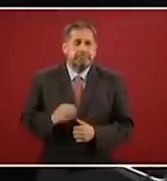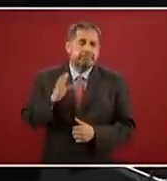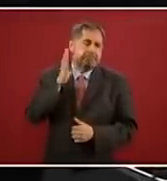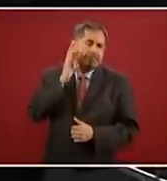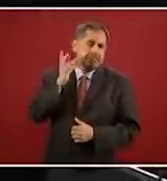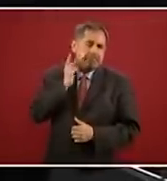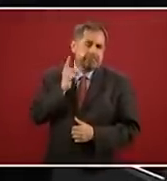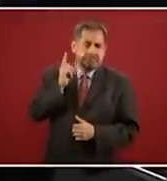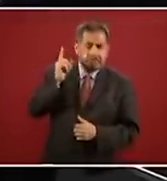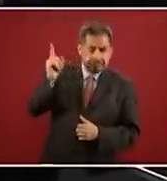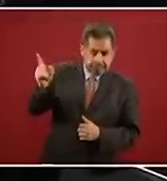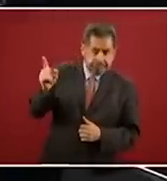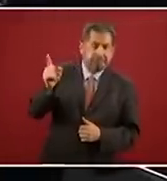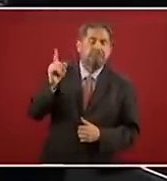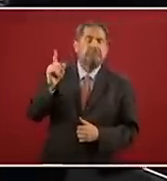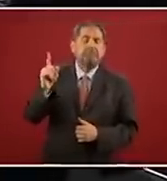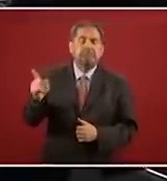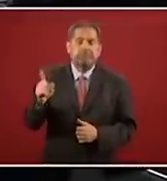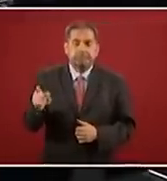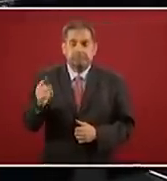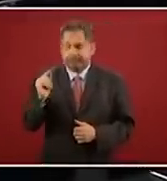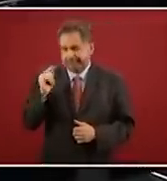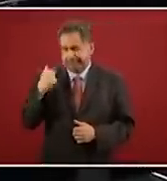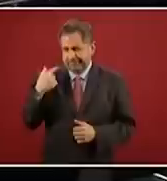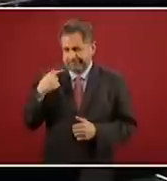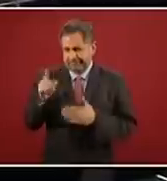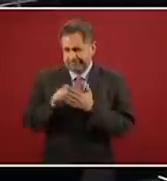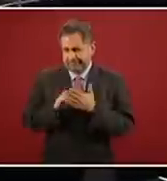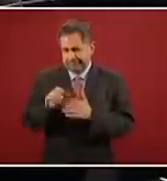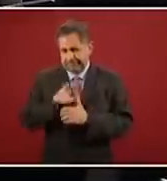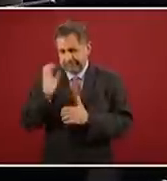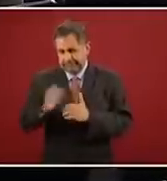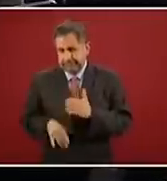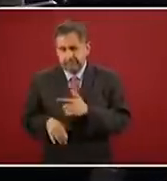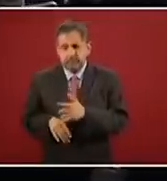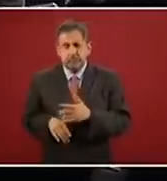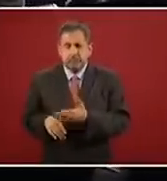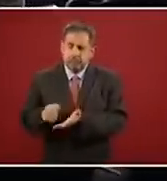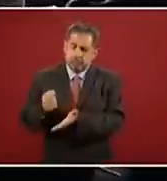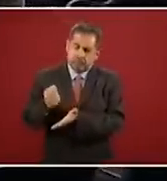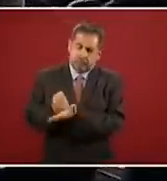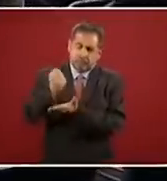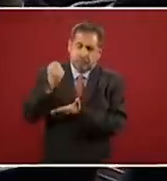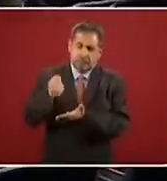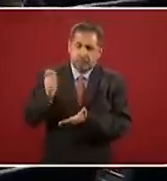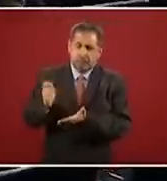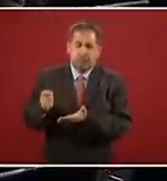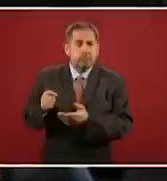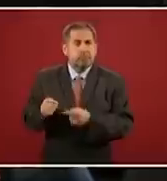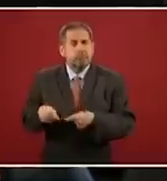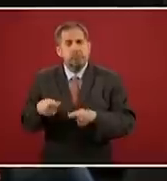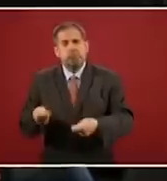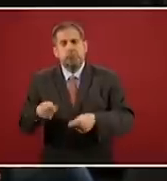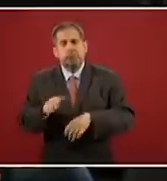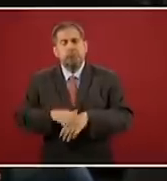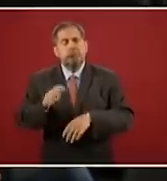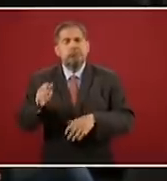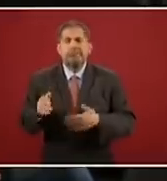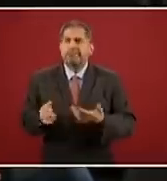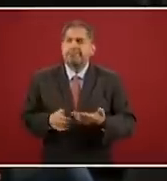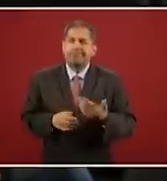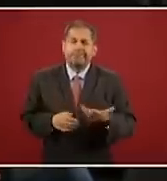por ejemplo, en este mes que ya termina y este año, se ha aprobado ya darle más, como se